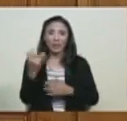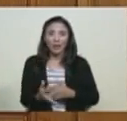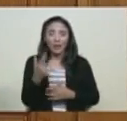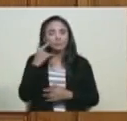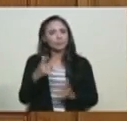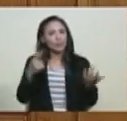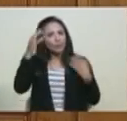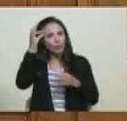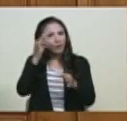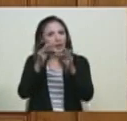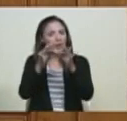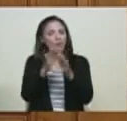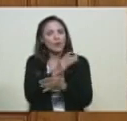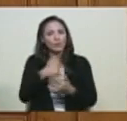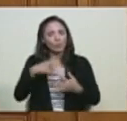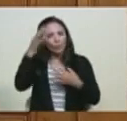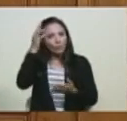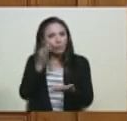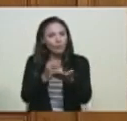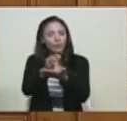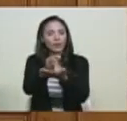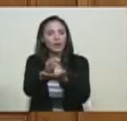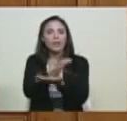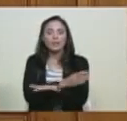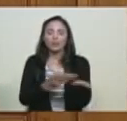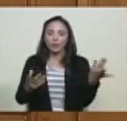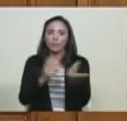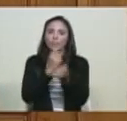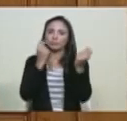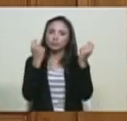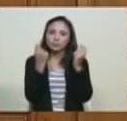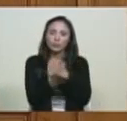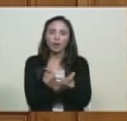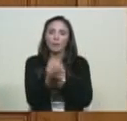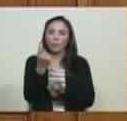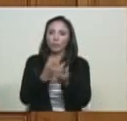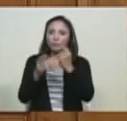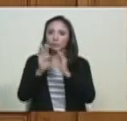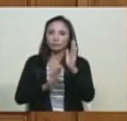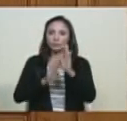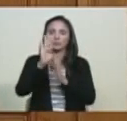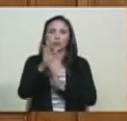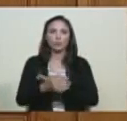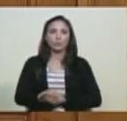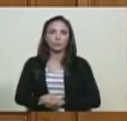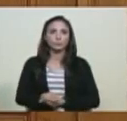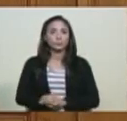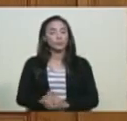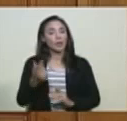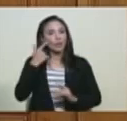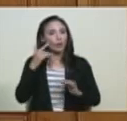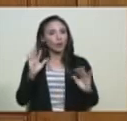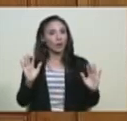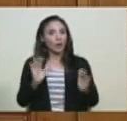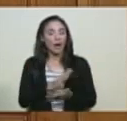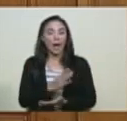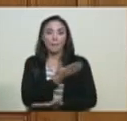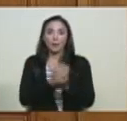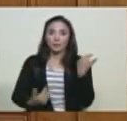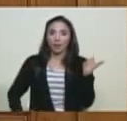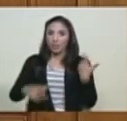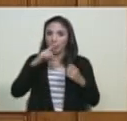Yo sí creo que esa tesis tiene razón. Creo que la desesperación total y mayor es para que Maduro,